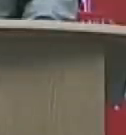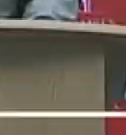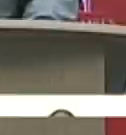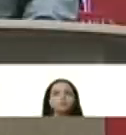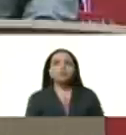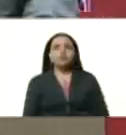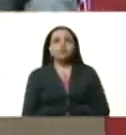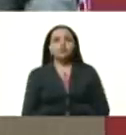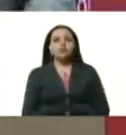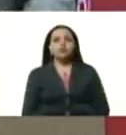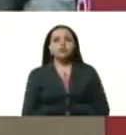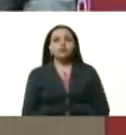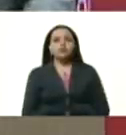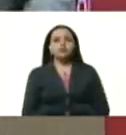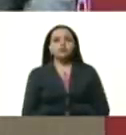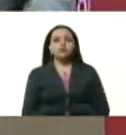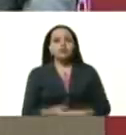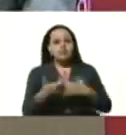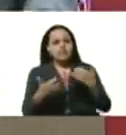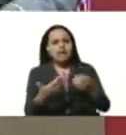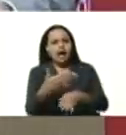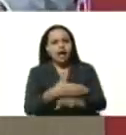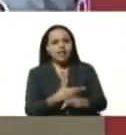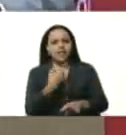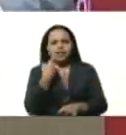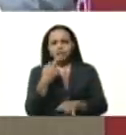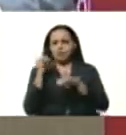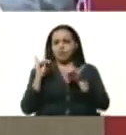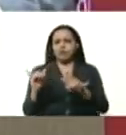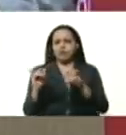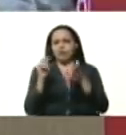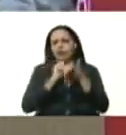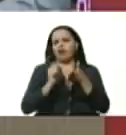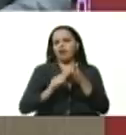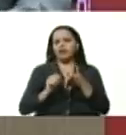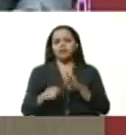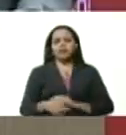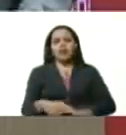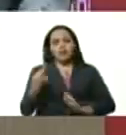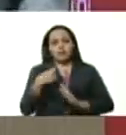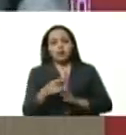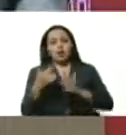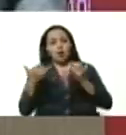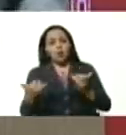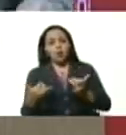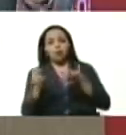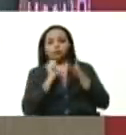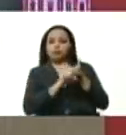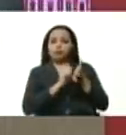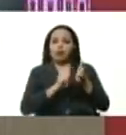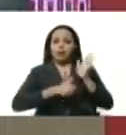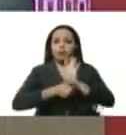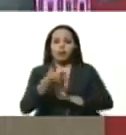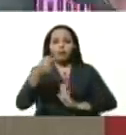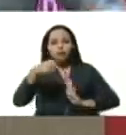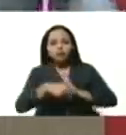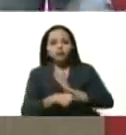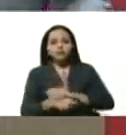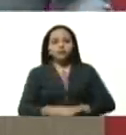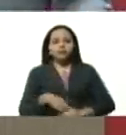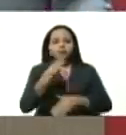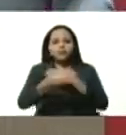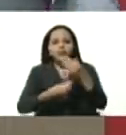Perdónenme la redundancia, ya lo habíamos dicho, pero el artículo va un poco más allá. Hicieron una especie de